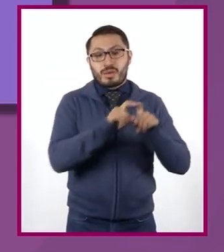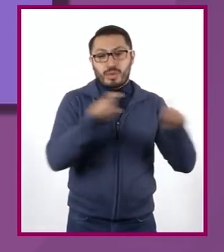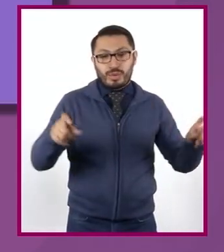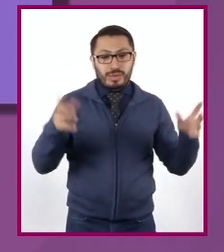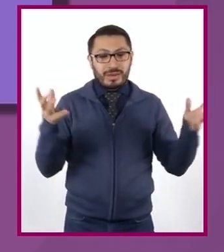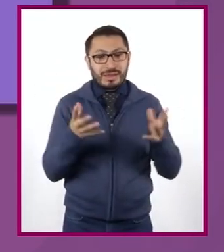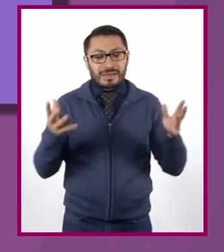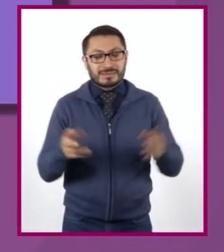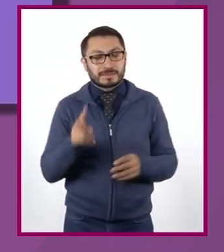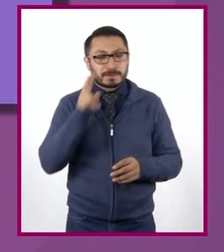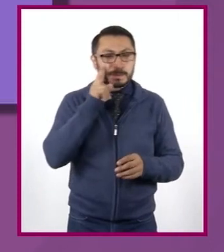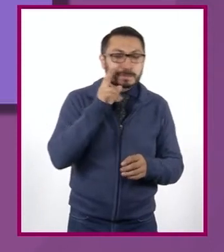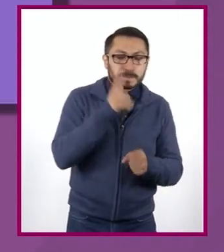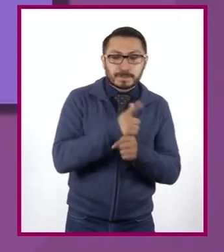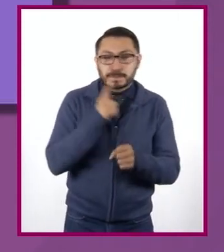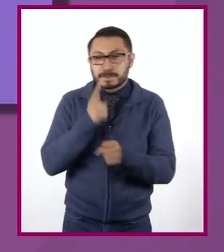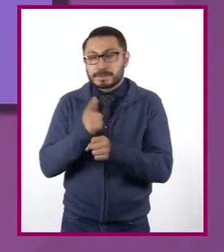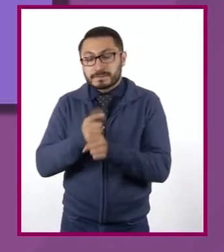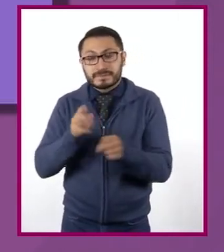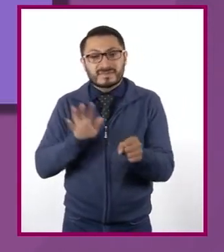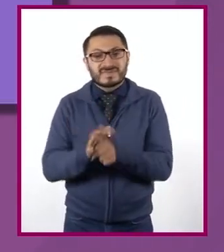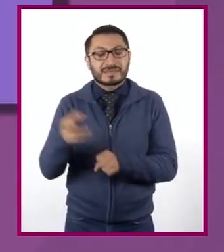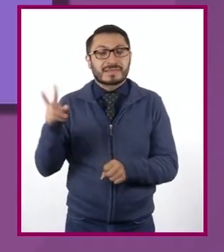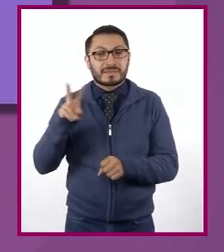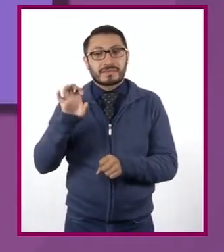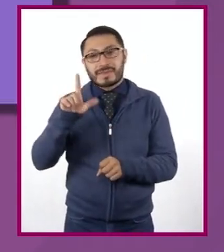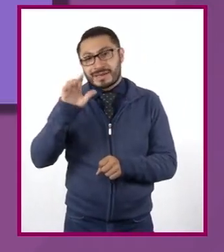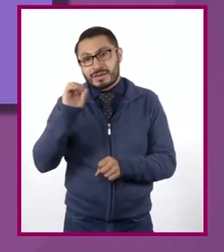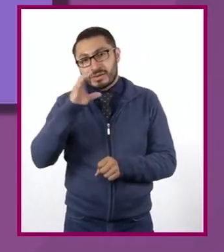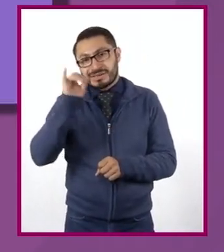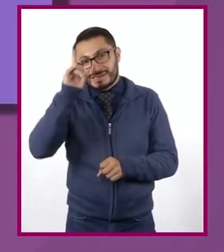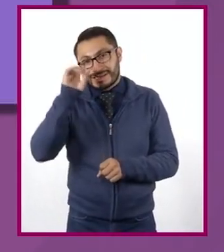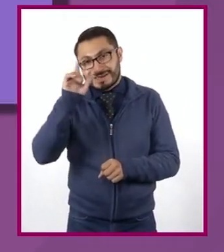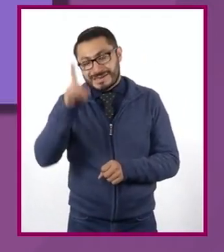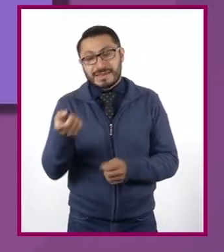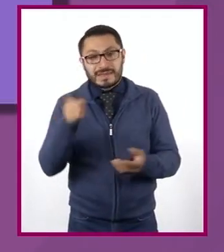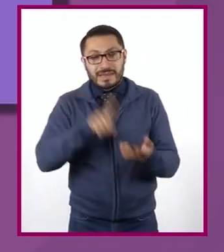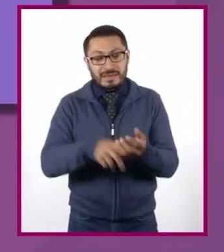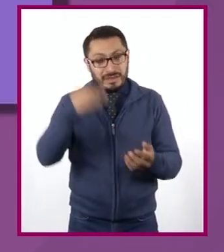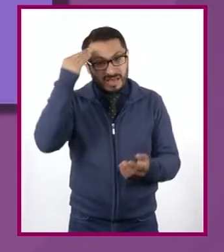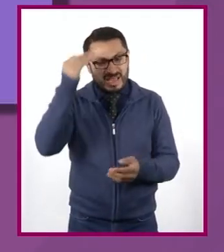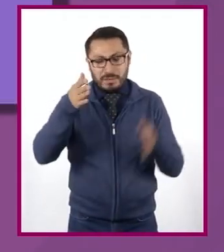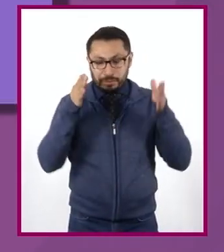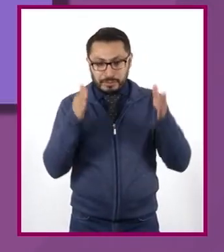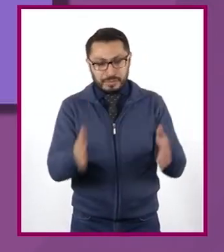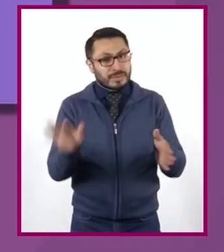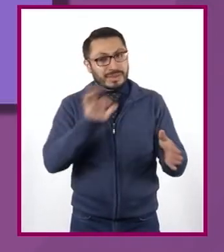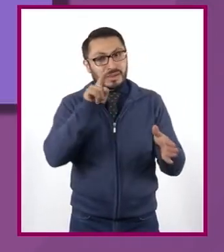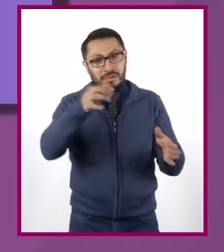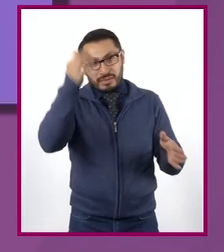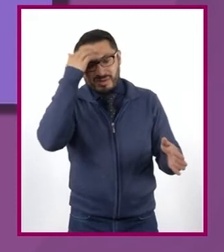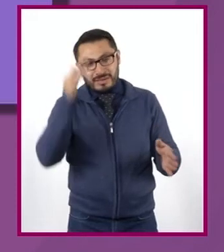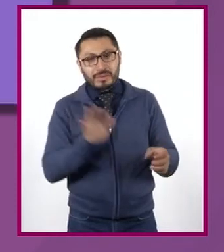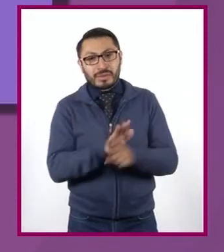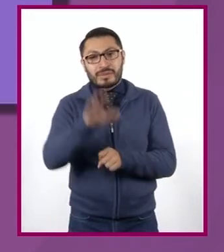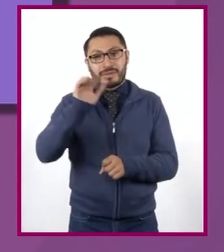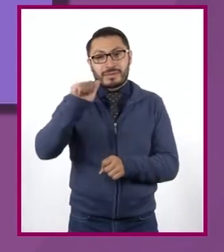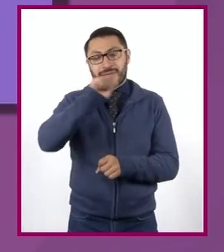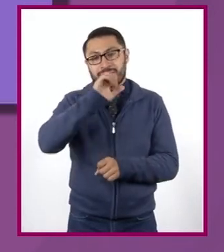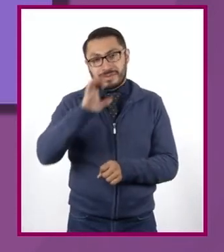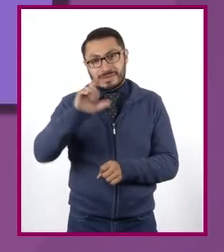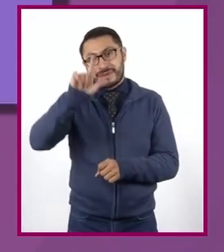hacer predicciones de la velocidad de un móvil en un tiempo determinado, si se conoce la aceleración que